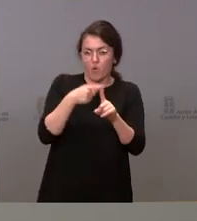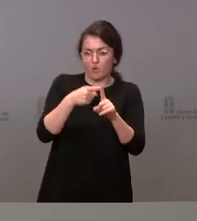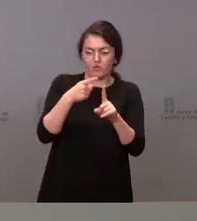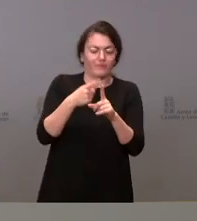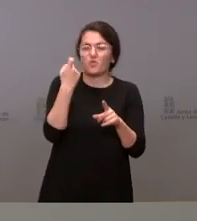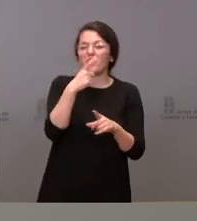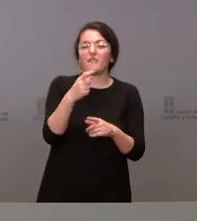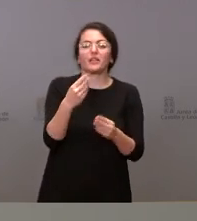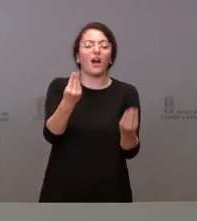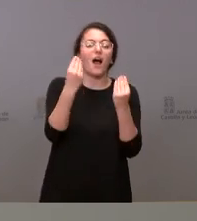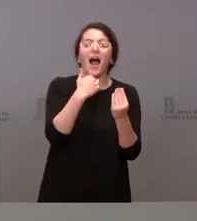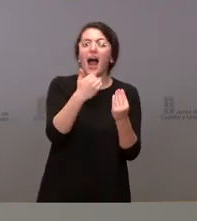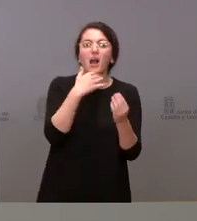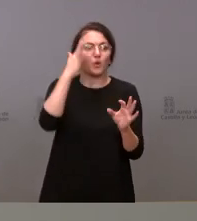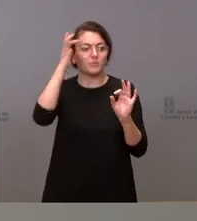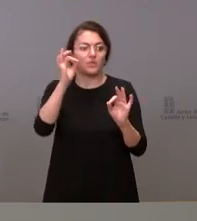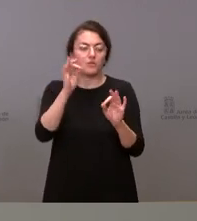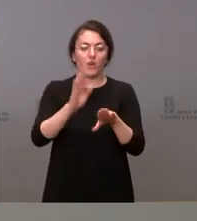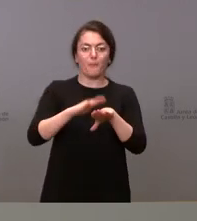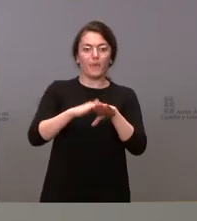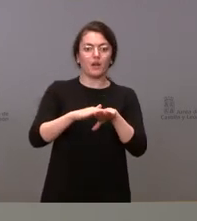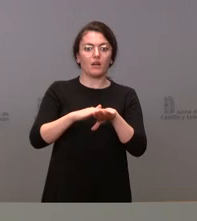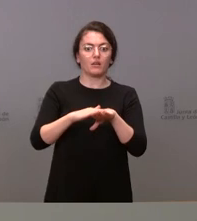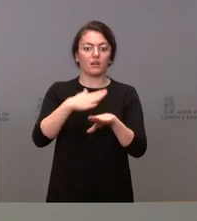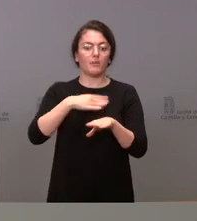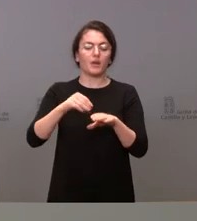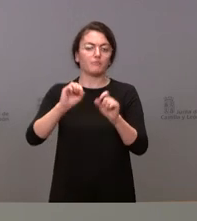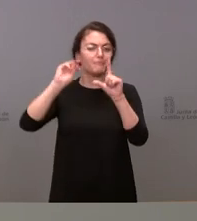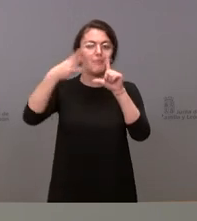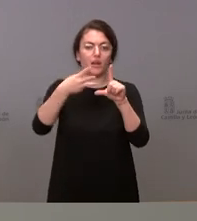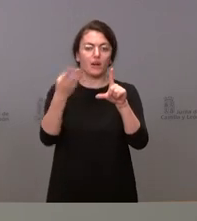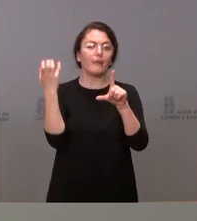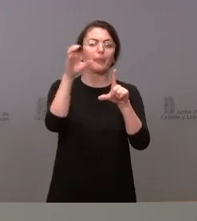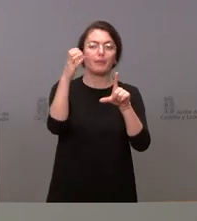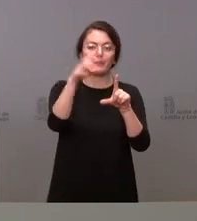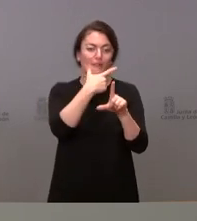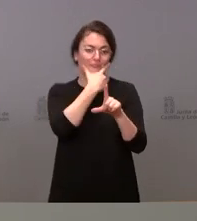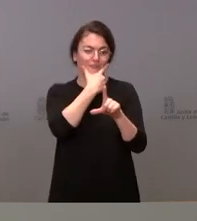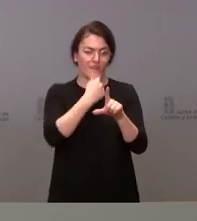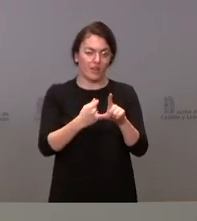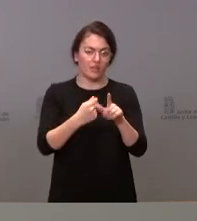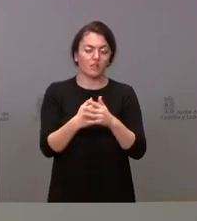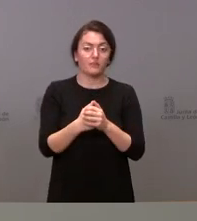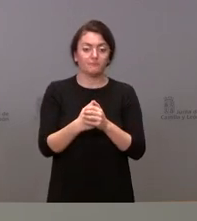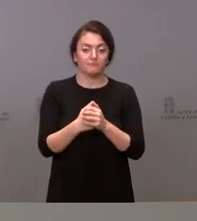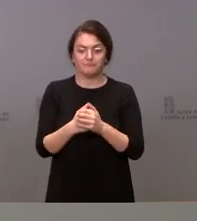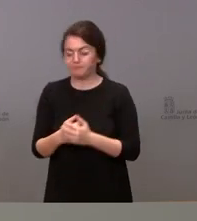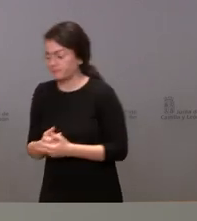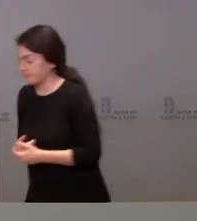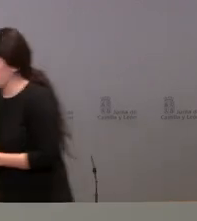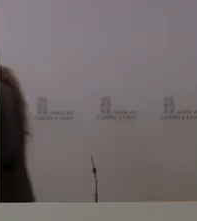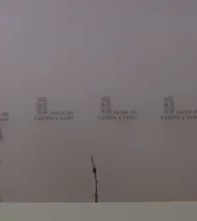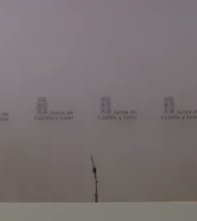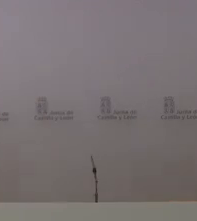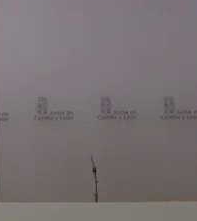especializado por parte de nadie para manejar ese tipo de páginas o de aplicaciones, de gestores de contenidos. De hecho, ese portal